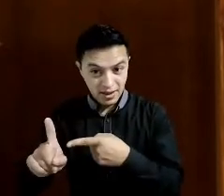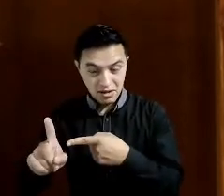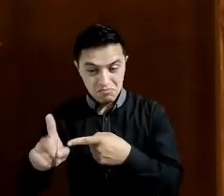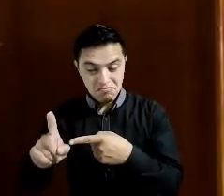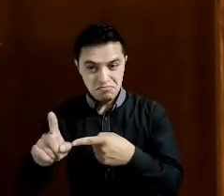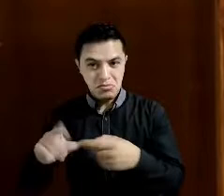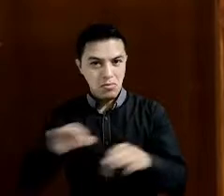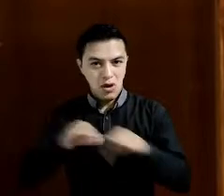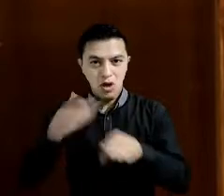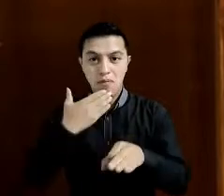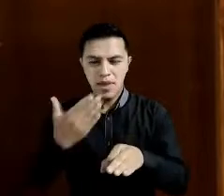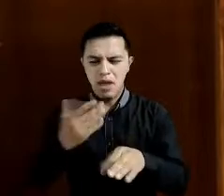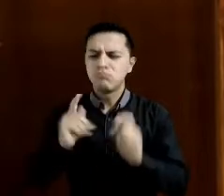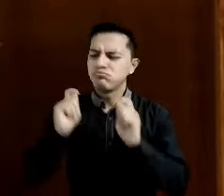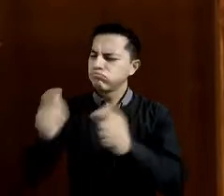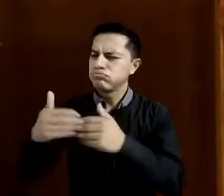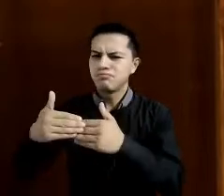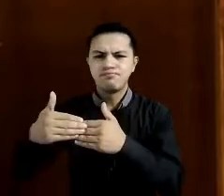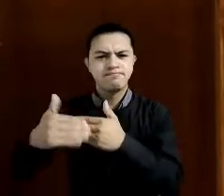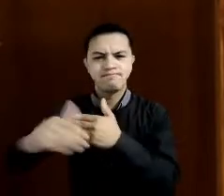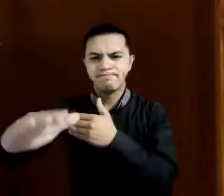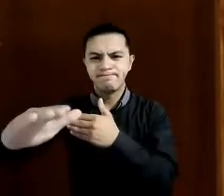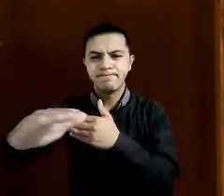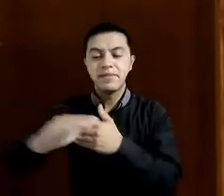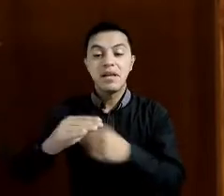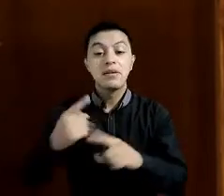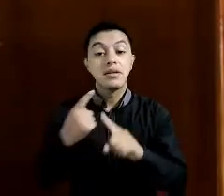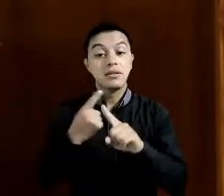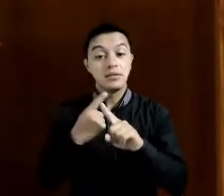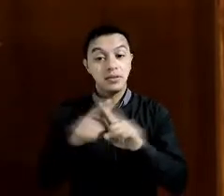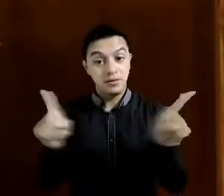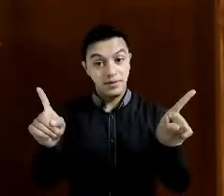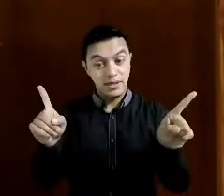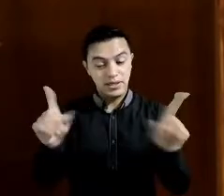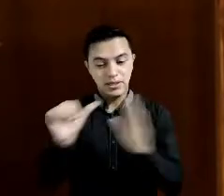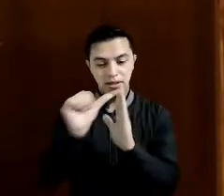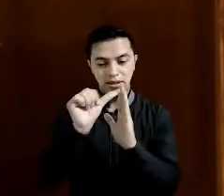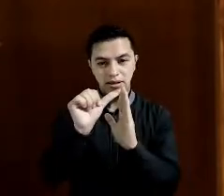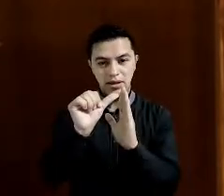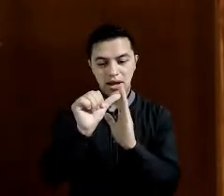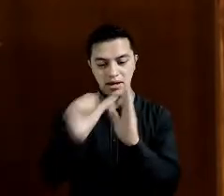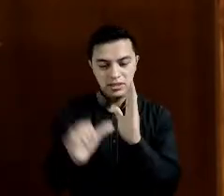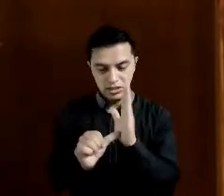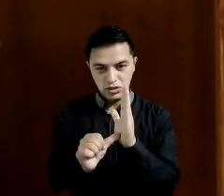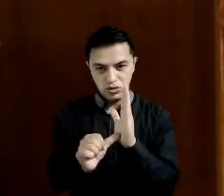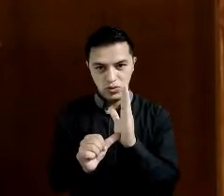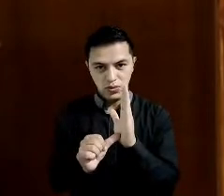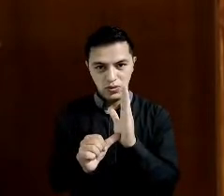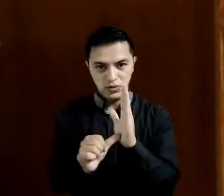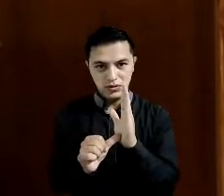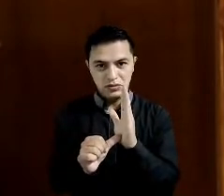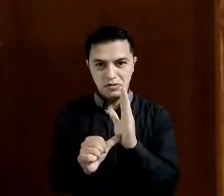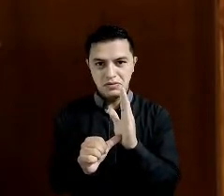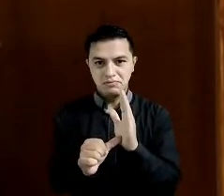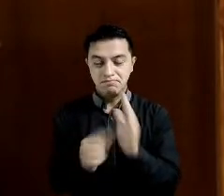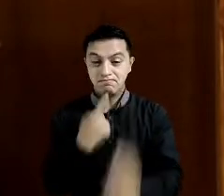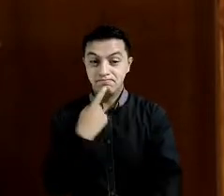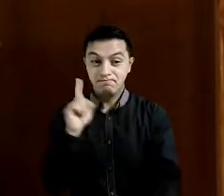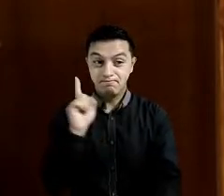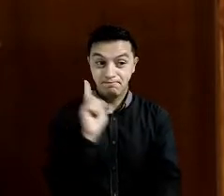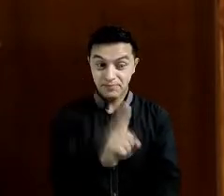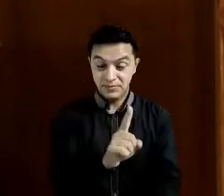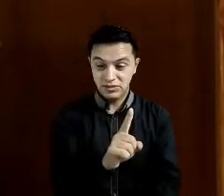fundada y motivada. En cambio, los artículos impugnados, tratándose de las mismas plazas,